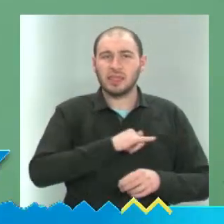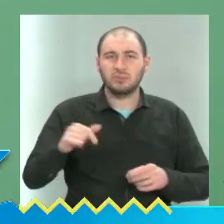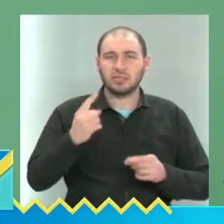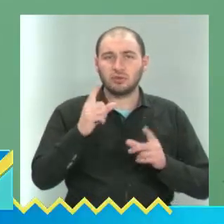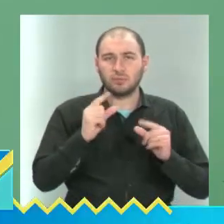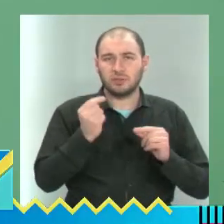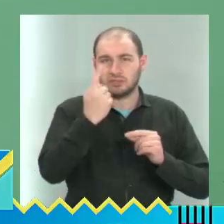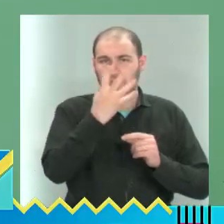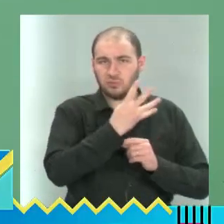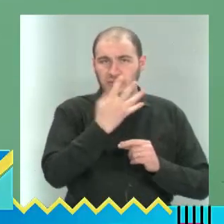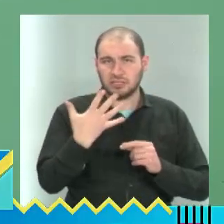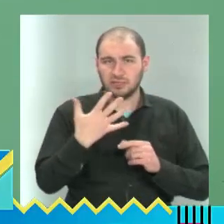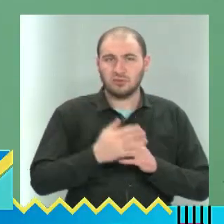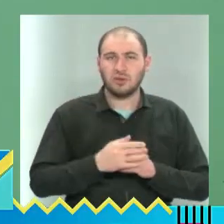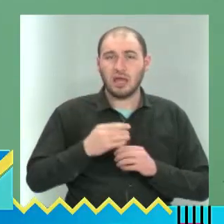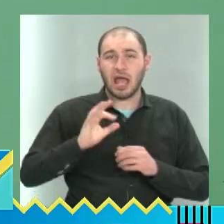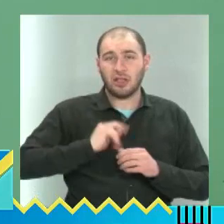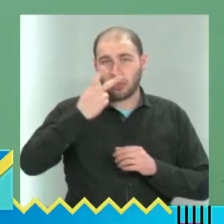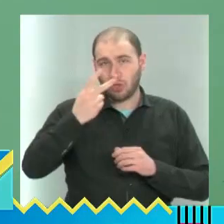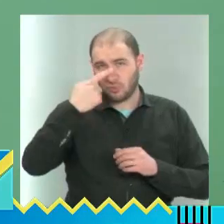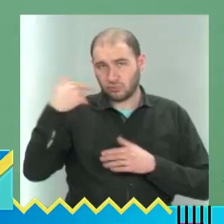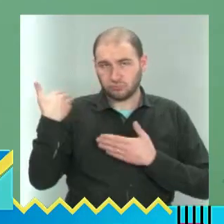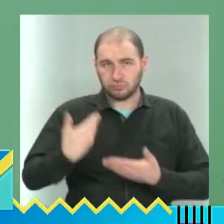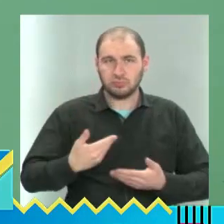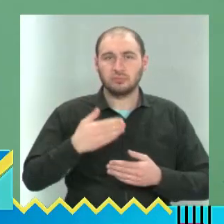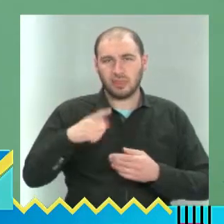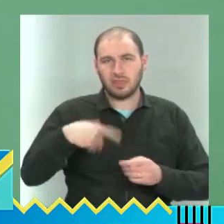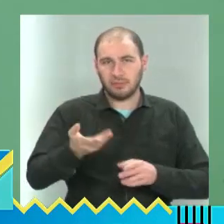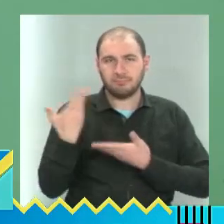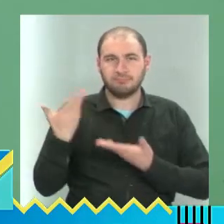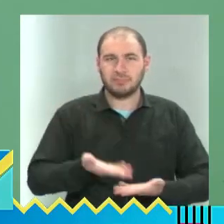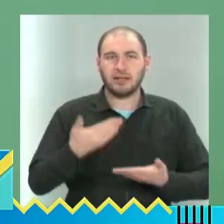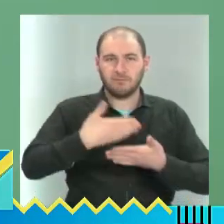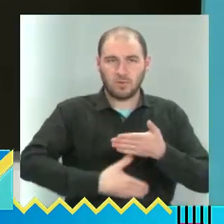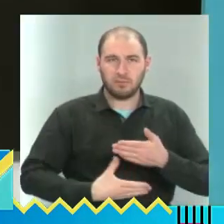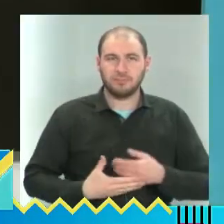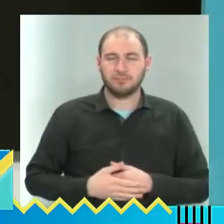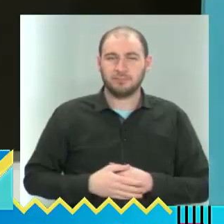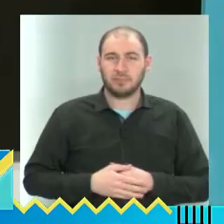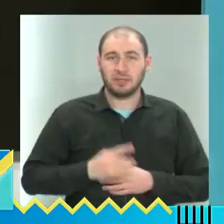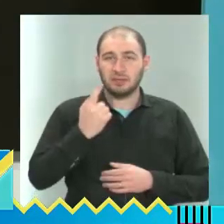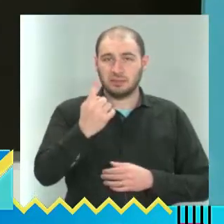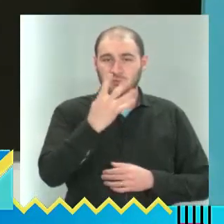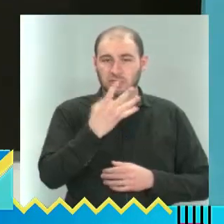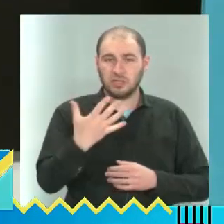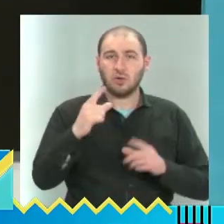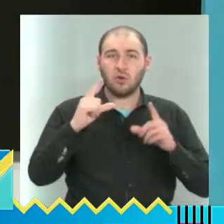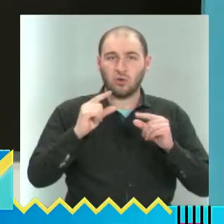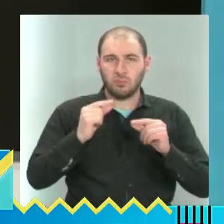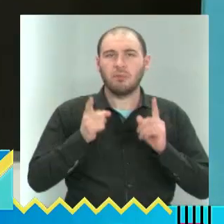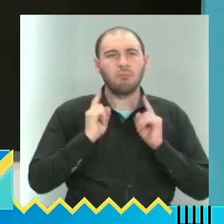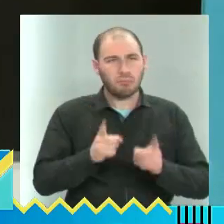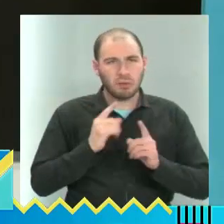línea 145 de los últimos 2 años. Así que en un ratito vamos a presentar ese informe también, Fer. Bien, 145, un número que vamos a